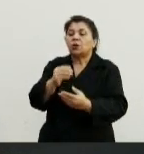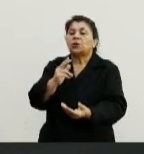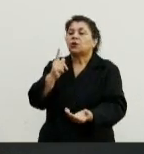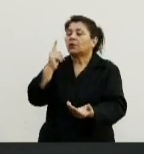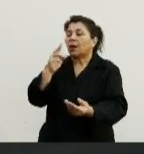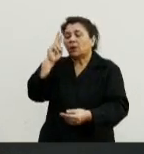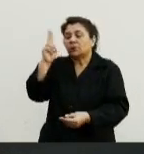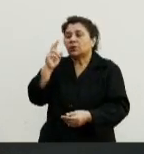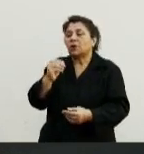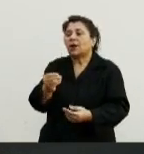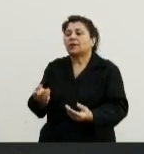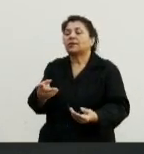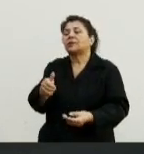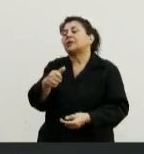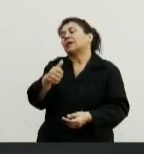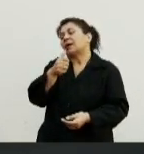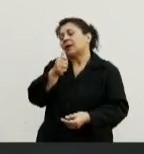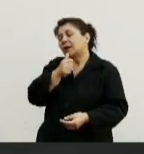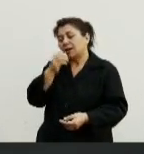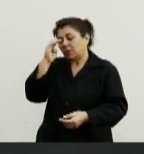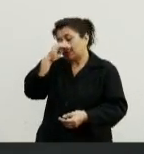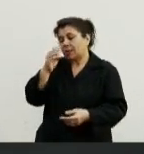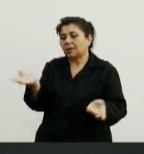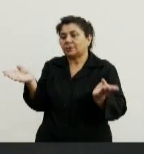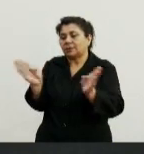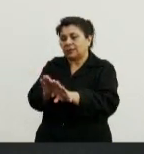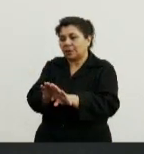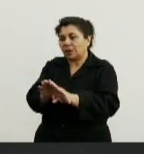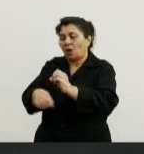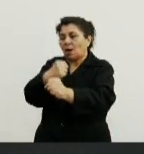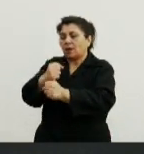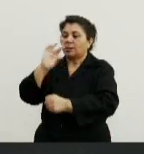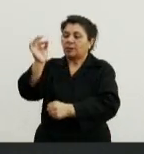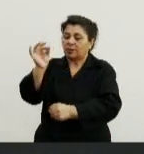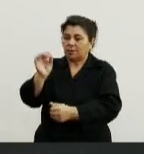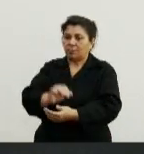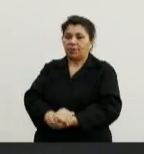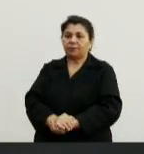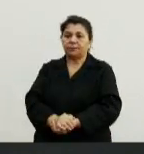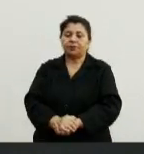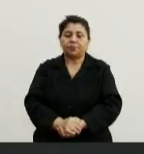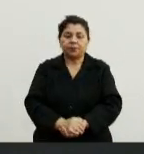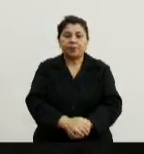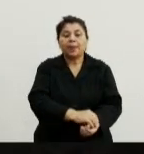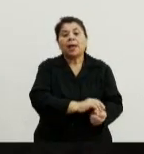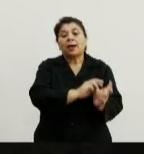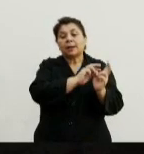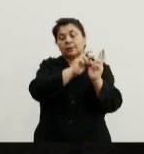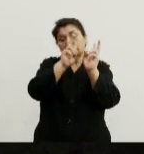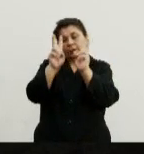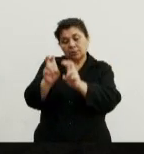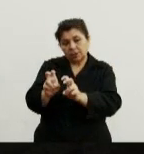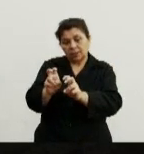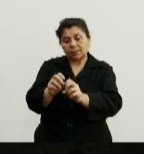paso internacional de agua negra hasta la próxima temporada que será en diciembre si dios quiere ahora cambiando al área de trabajo